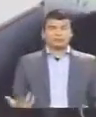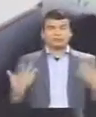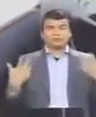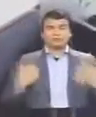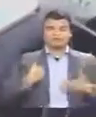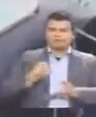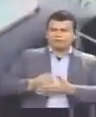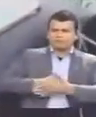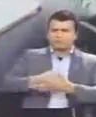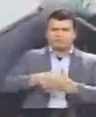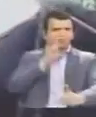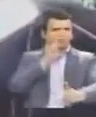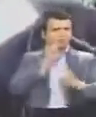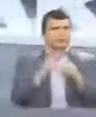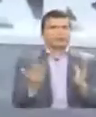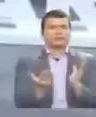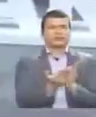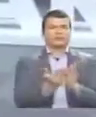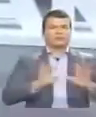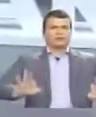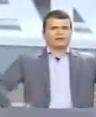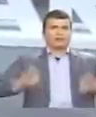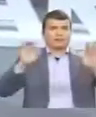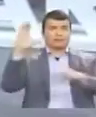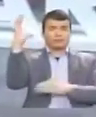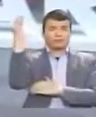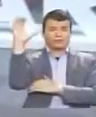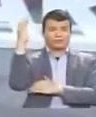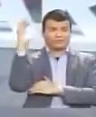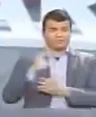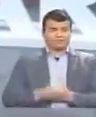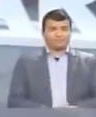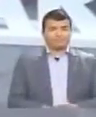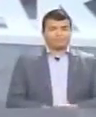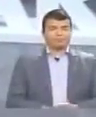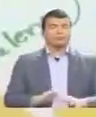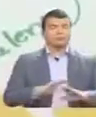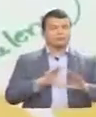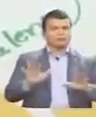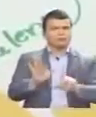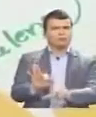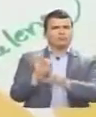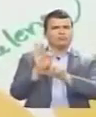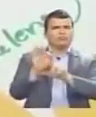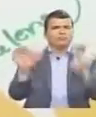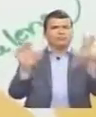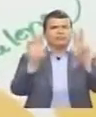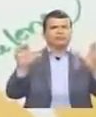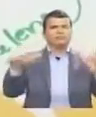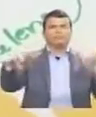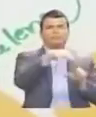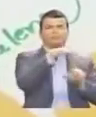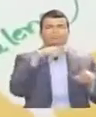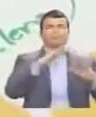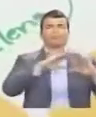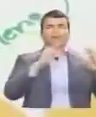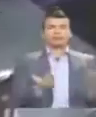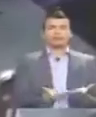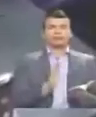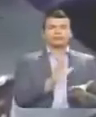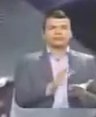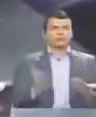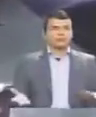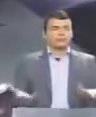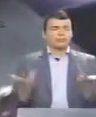trabajar por la calidad de la educación en Colombia. En este caso especial vamos a trabajar sobre los ambientes escolares. Todo es que